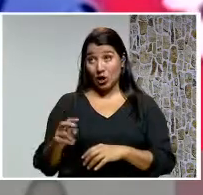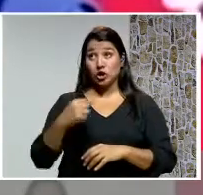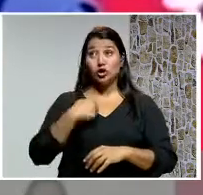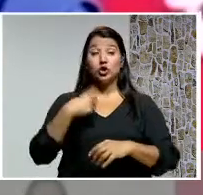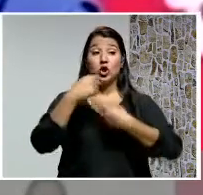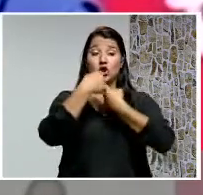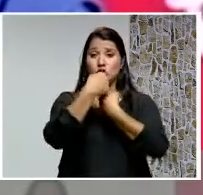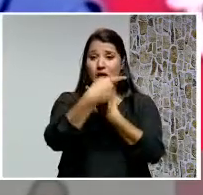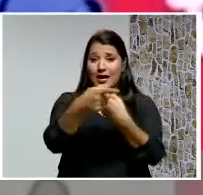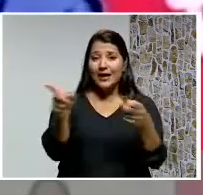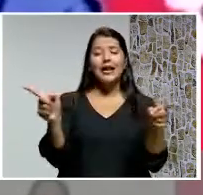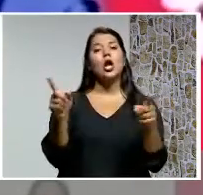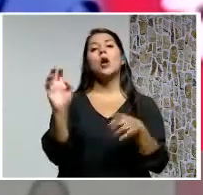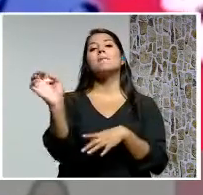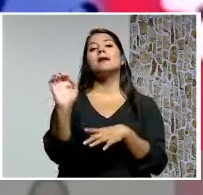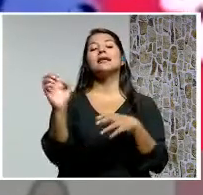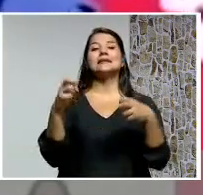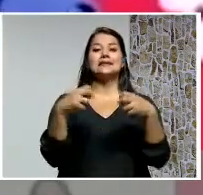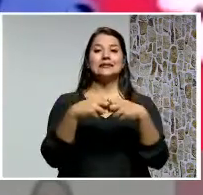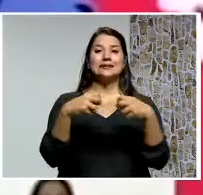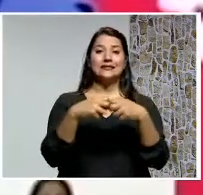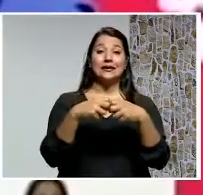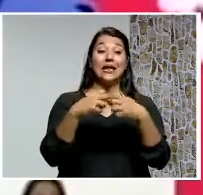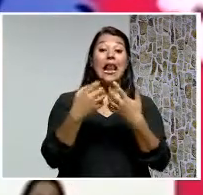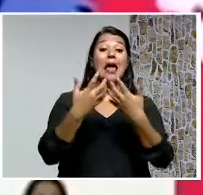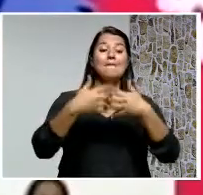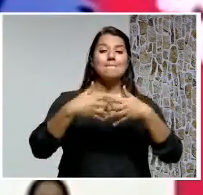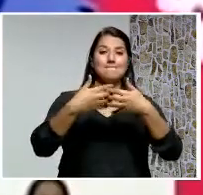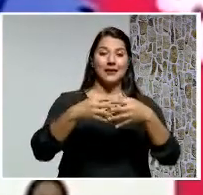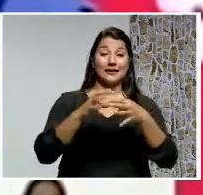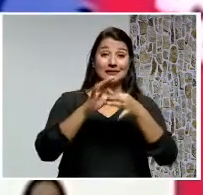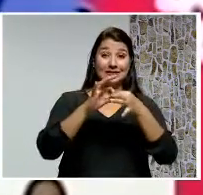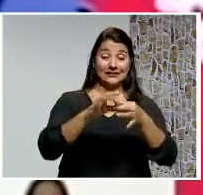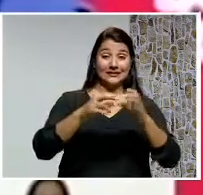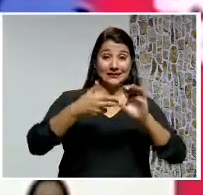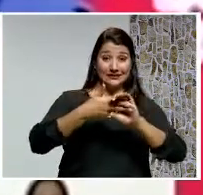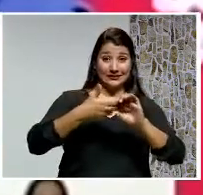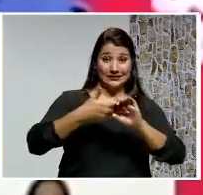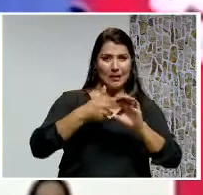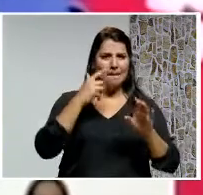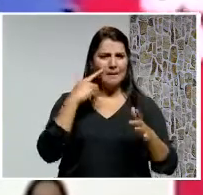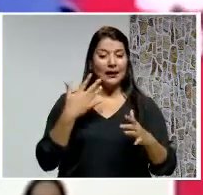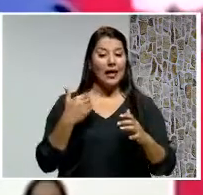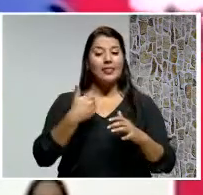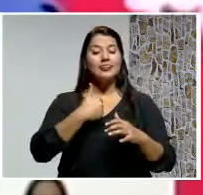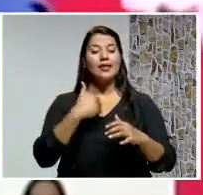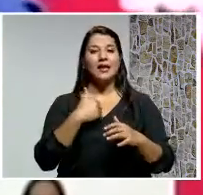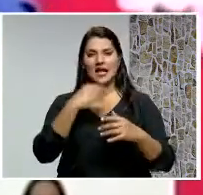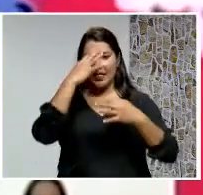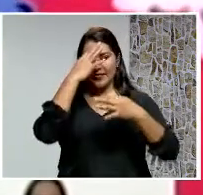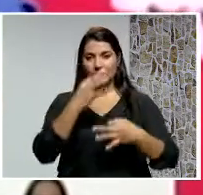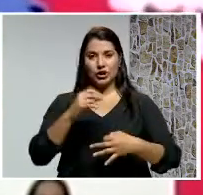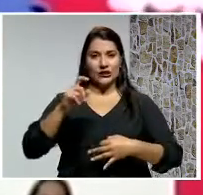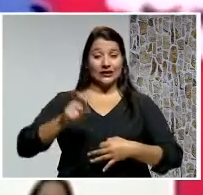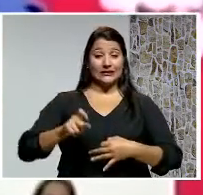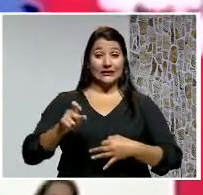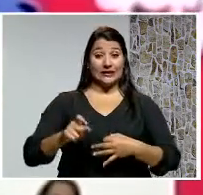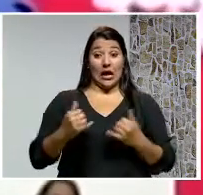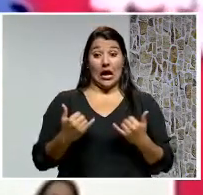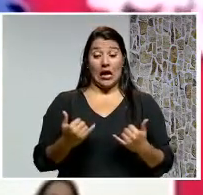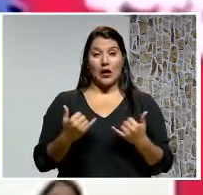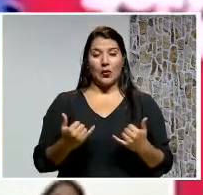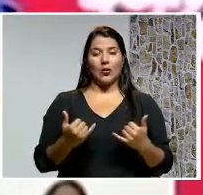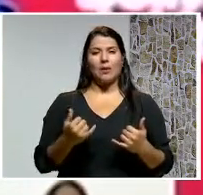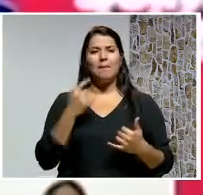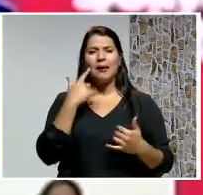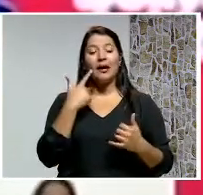emergencia energética de la industria de hidrocarburos a los fines de adoptar las medidas urgentes y